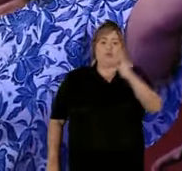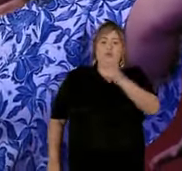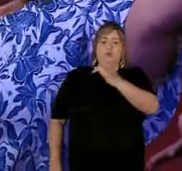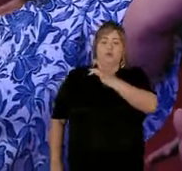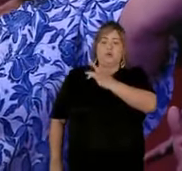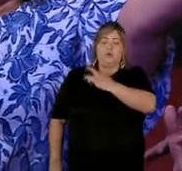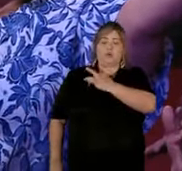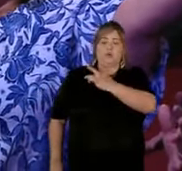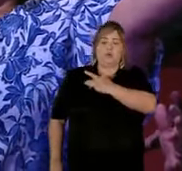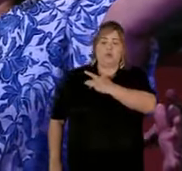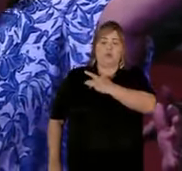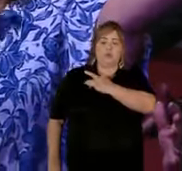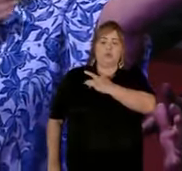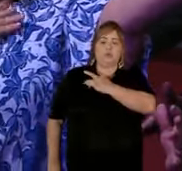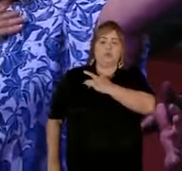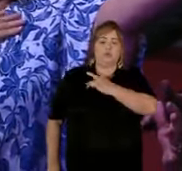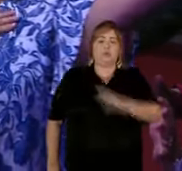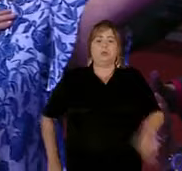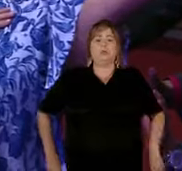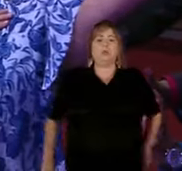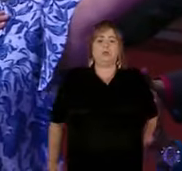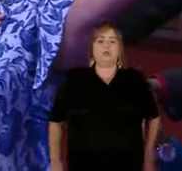Shela bakanda rabas. Rafa.